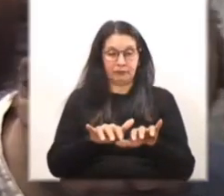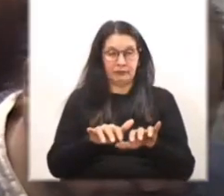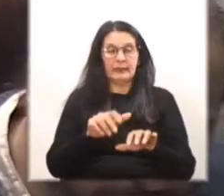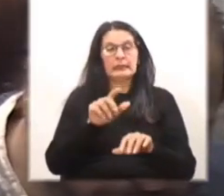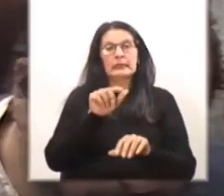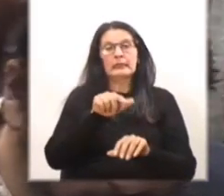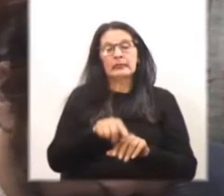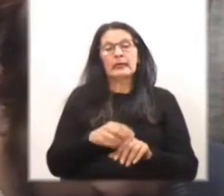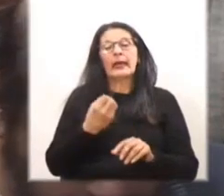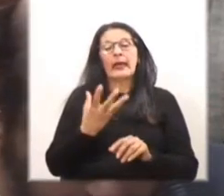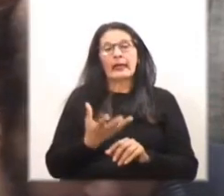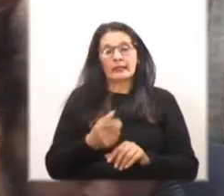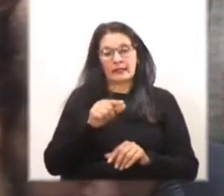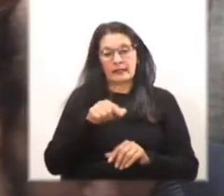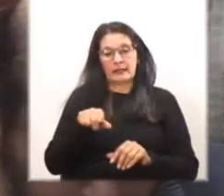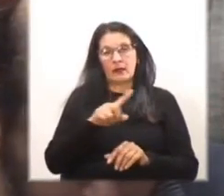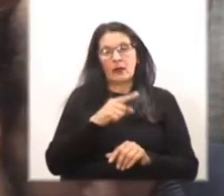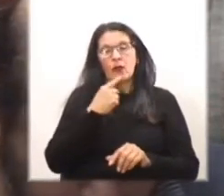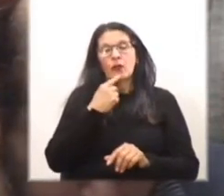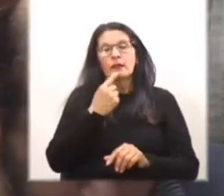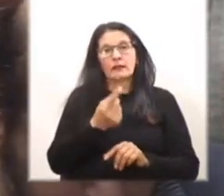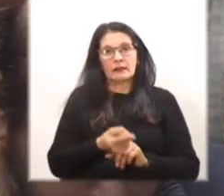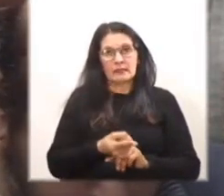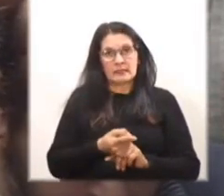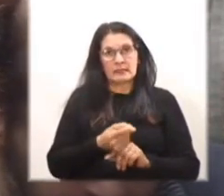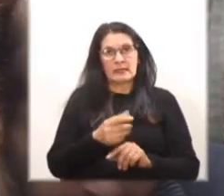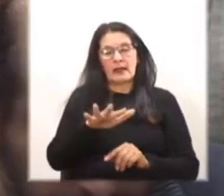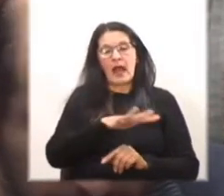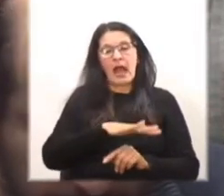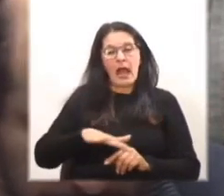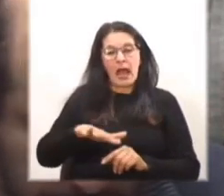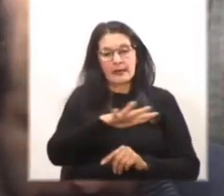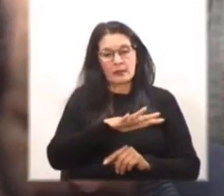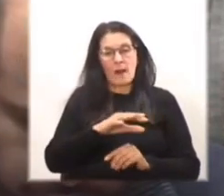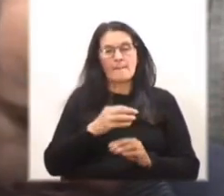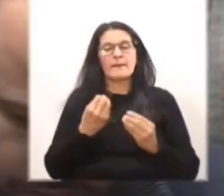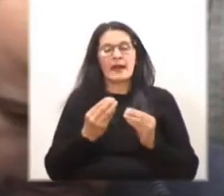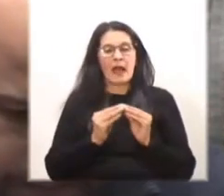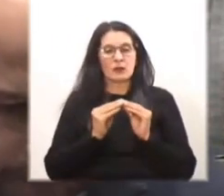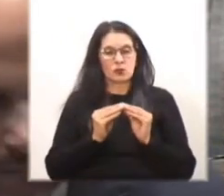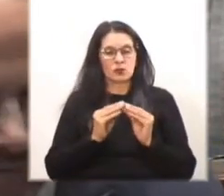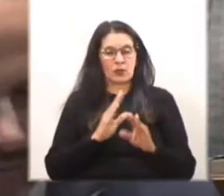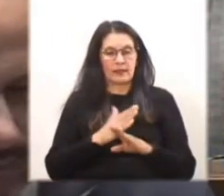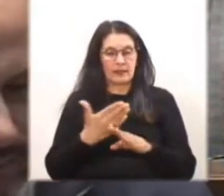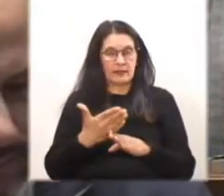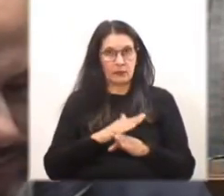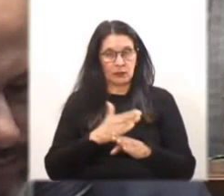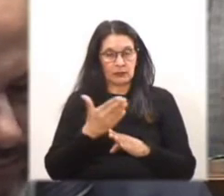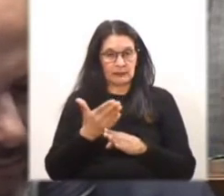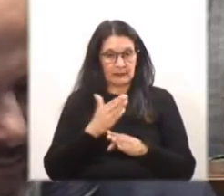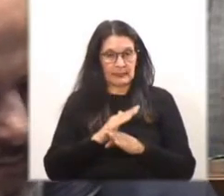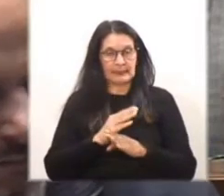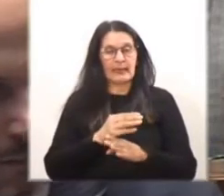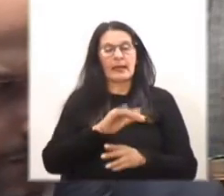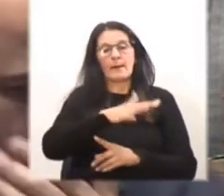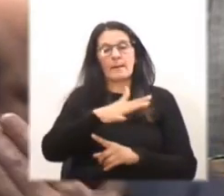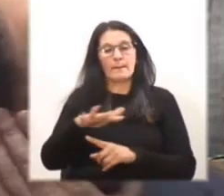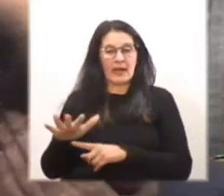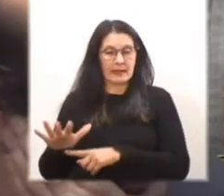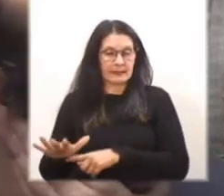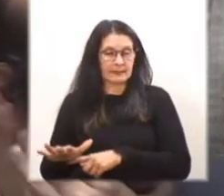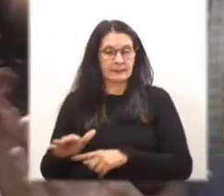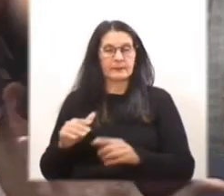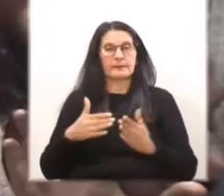los cometidos de la Dirección General del Área para Asuntos de Frontera, Limítrofes y Marítimos,